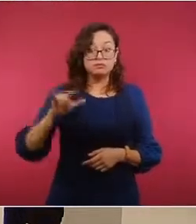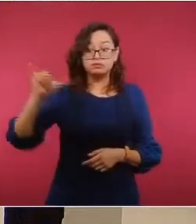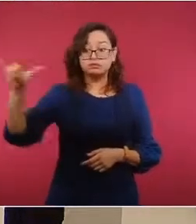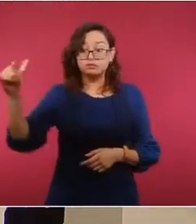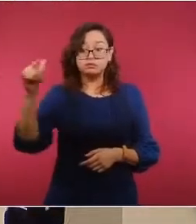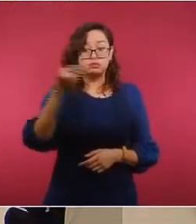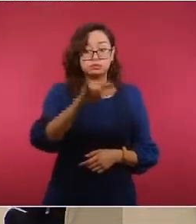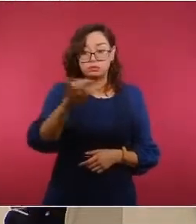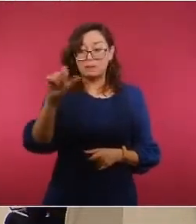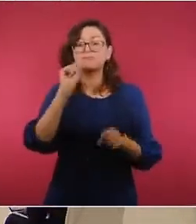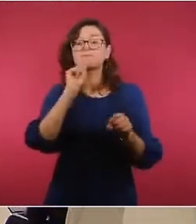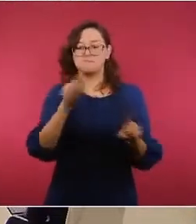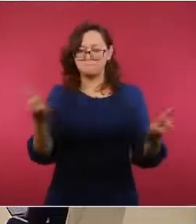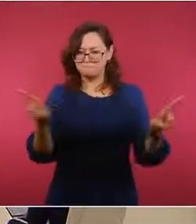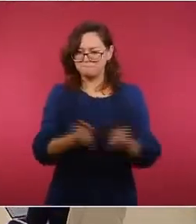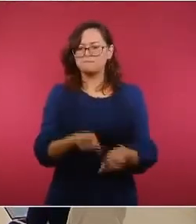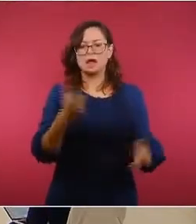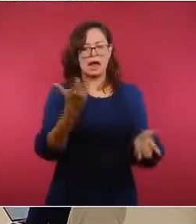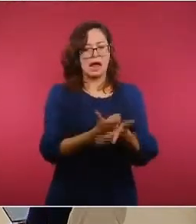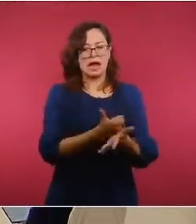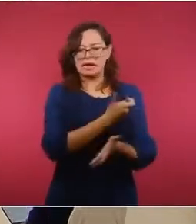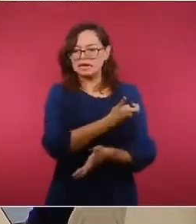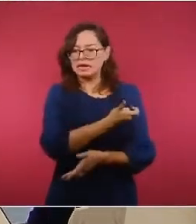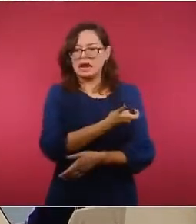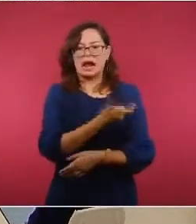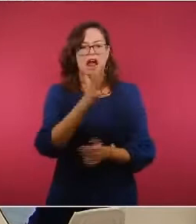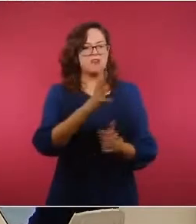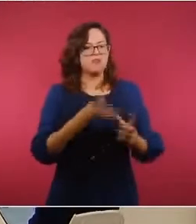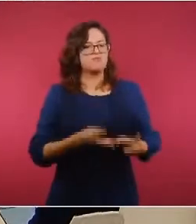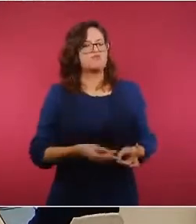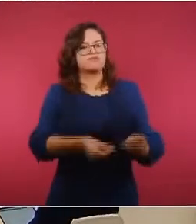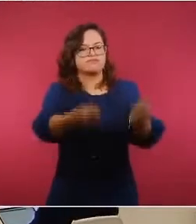es oneroso, es ofensivo.